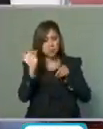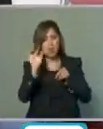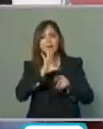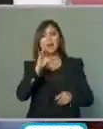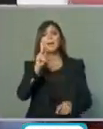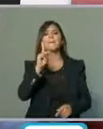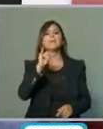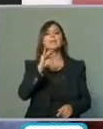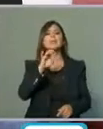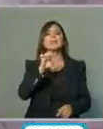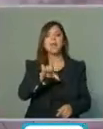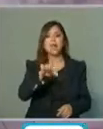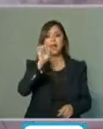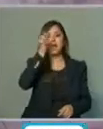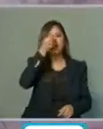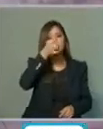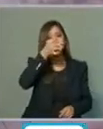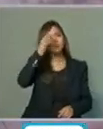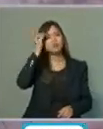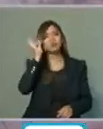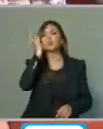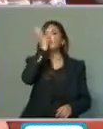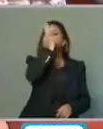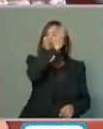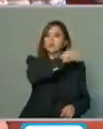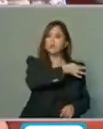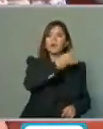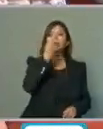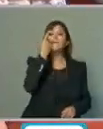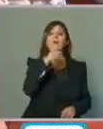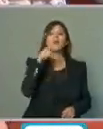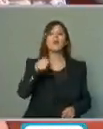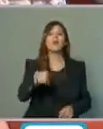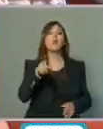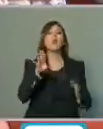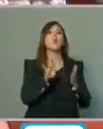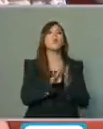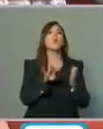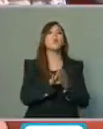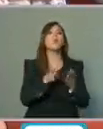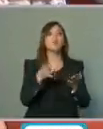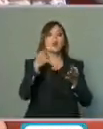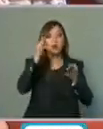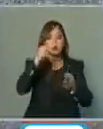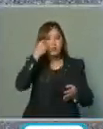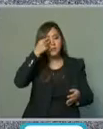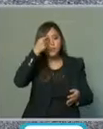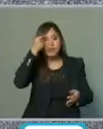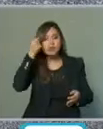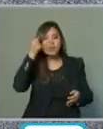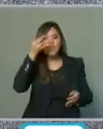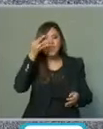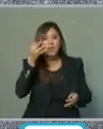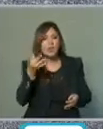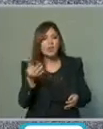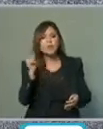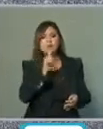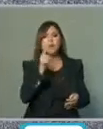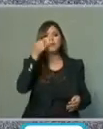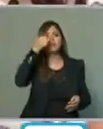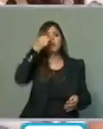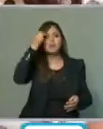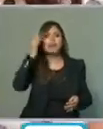Ah. Se aplica con pincel. Es mucho La mejor. fórmula no se escurre tanto porque es un poco